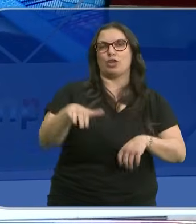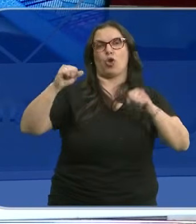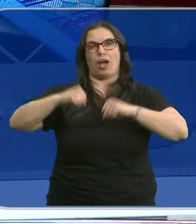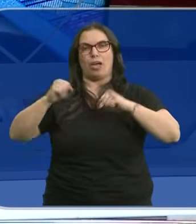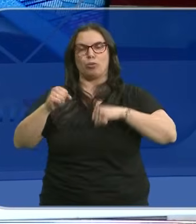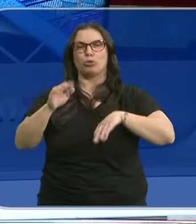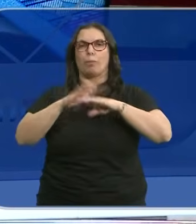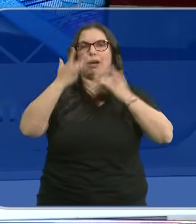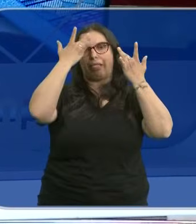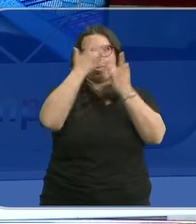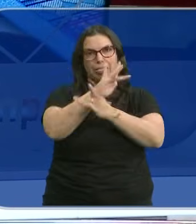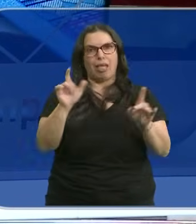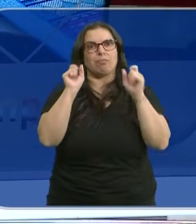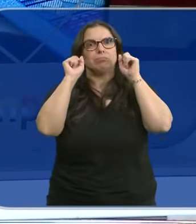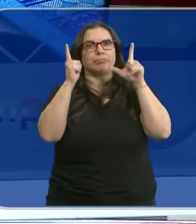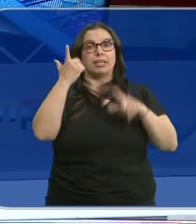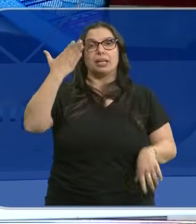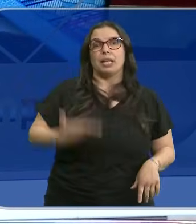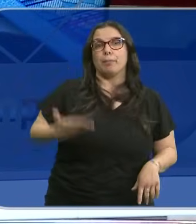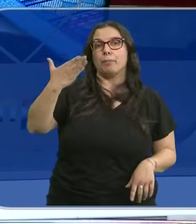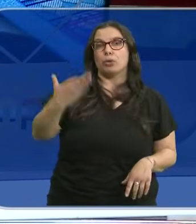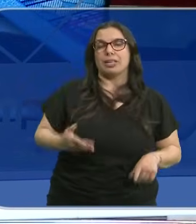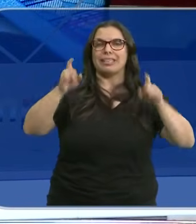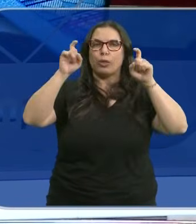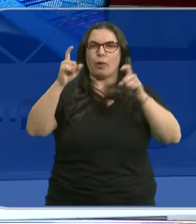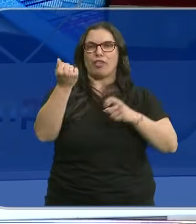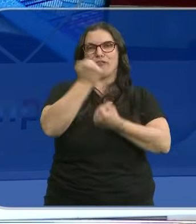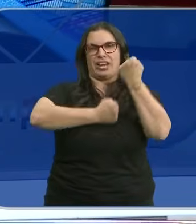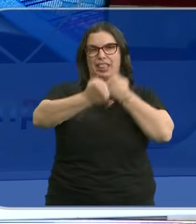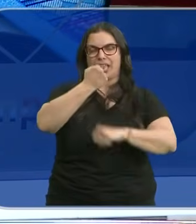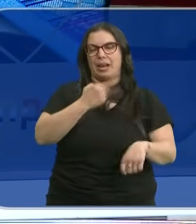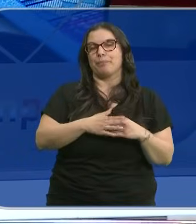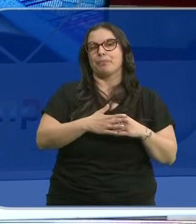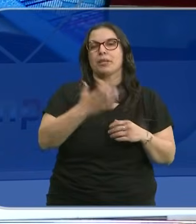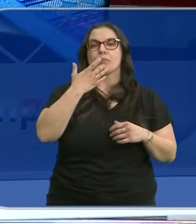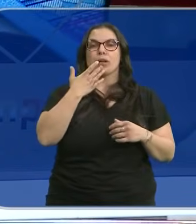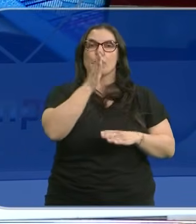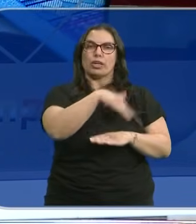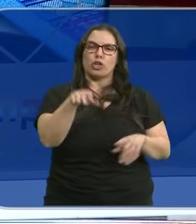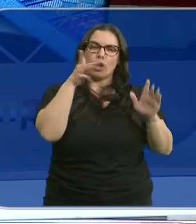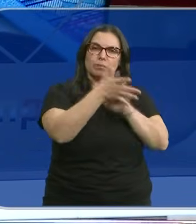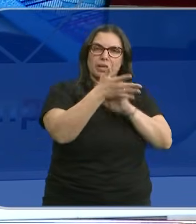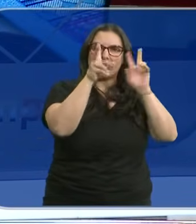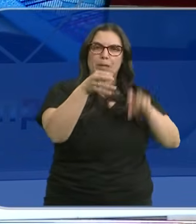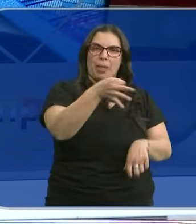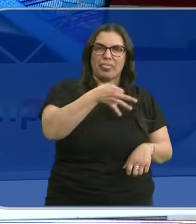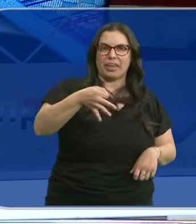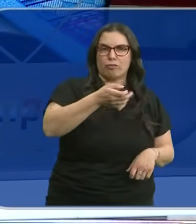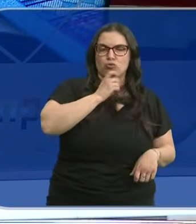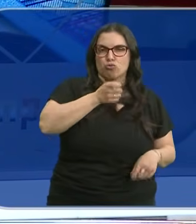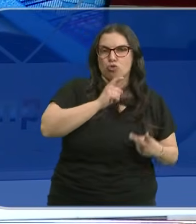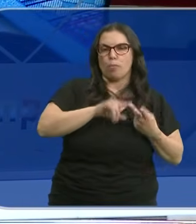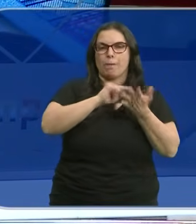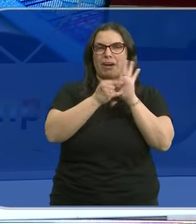adultos que tratan de concienciar a la sociedad de la importancia que tiene la educación financiera, cómo hablar de dinero con los menores, aprender a planificar el ahorro